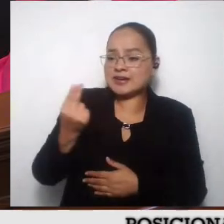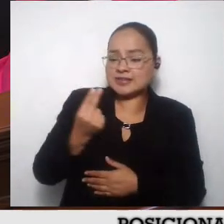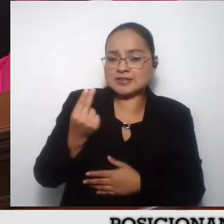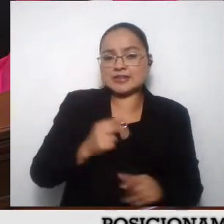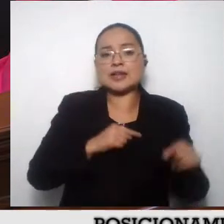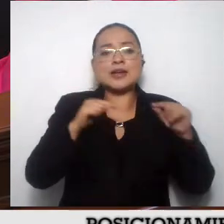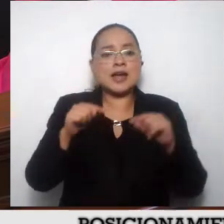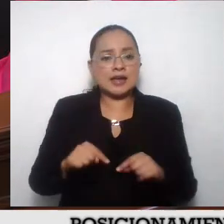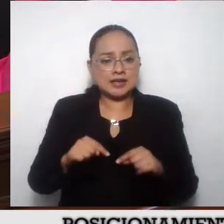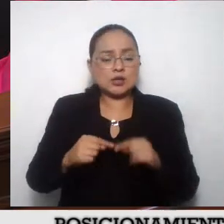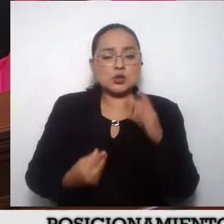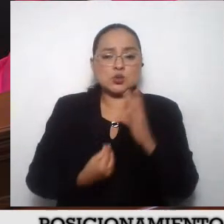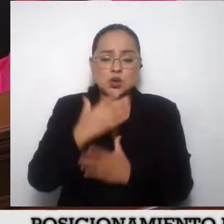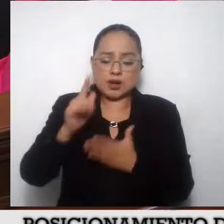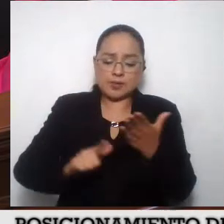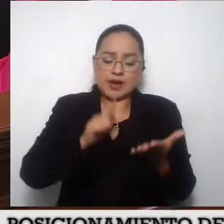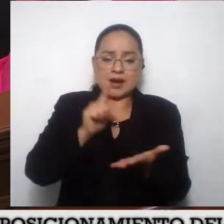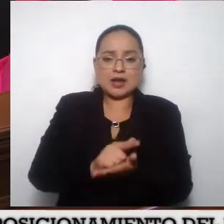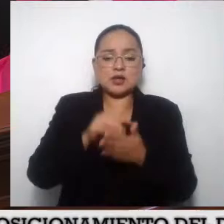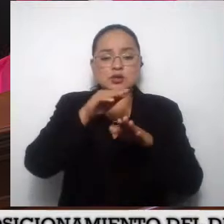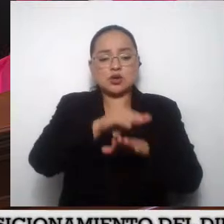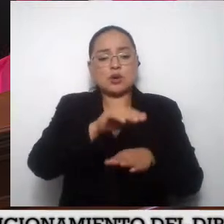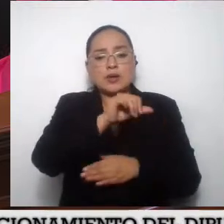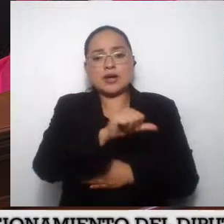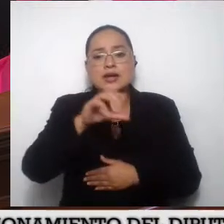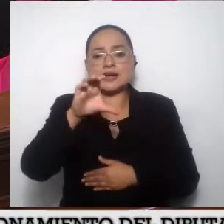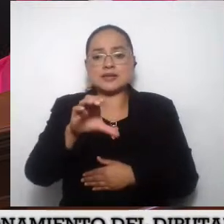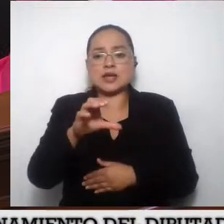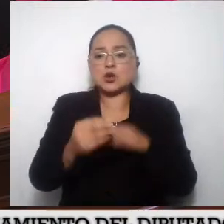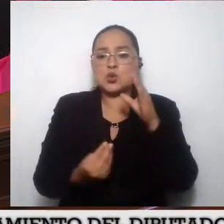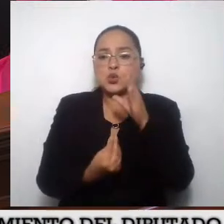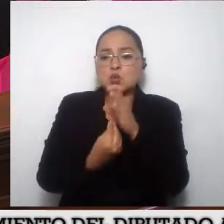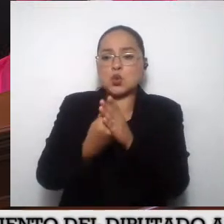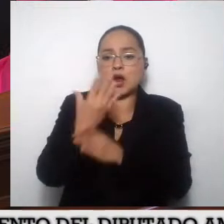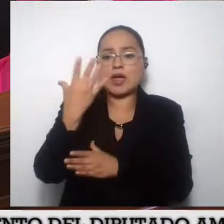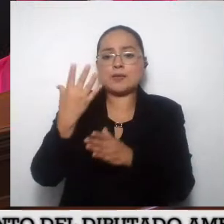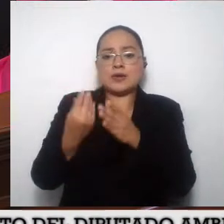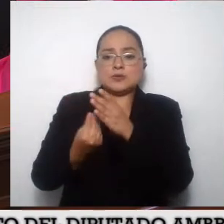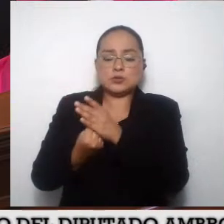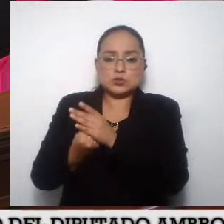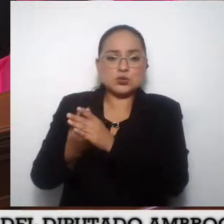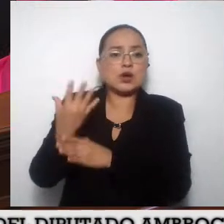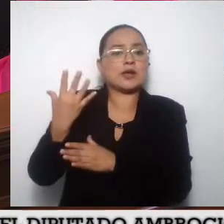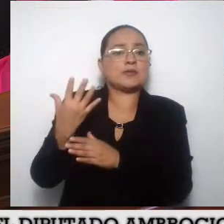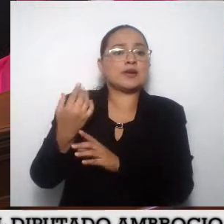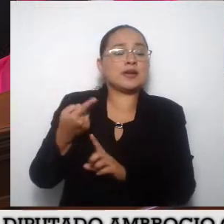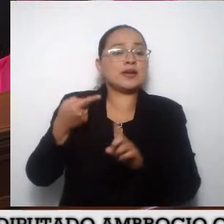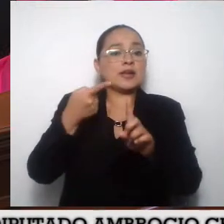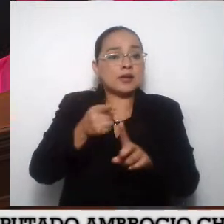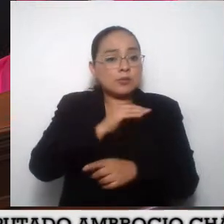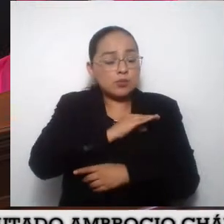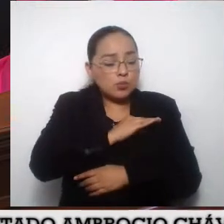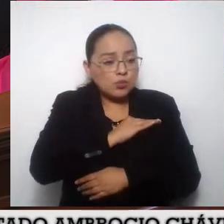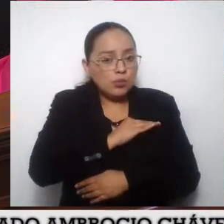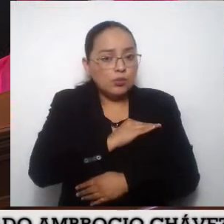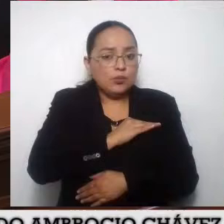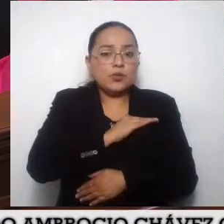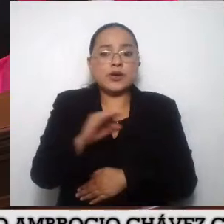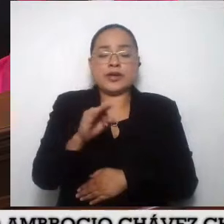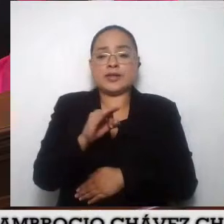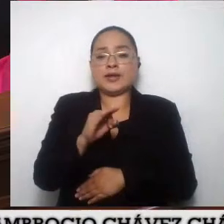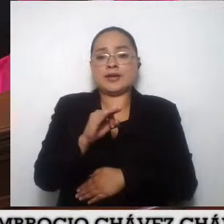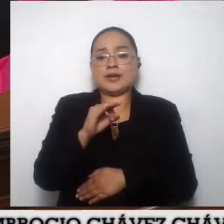una legislación actualizada, moderna, que permita que las asociaciones